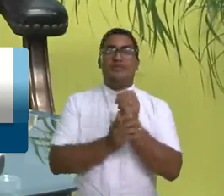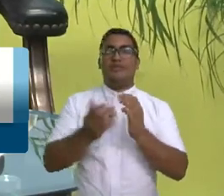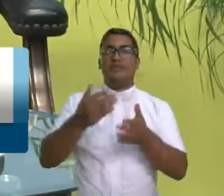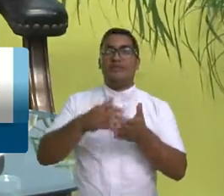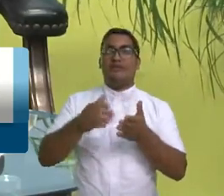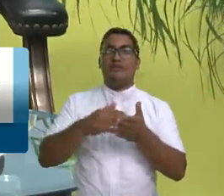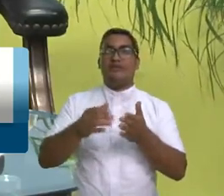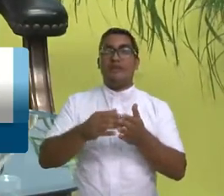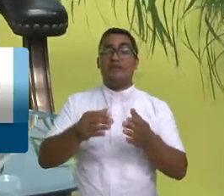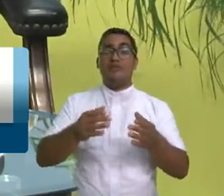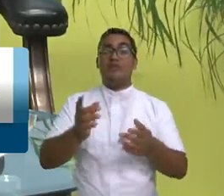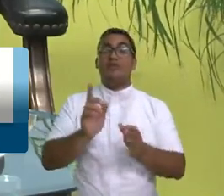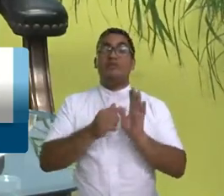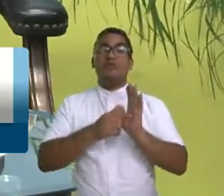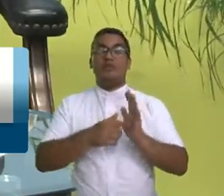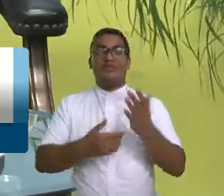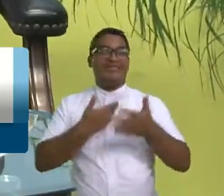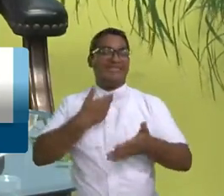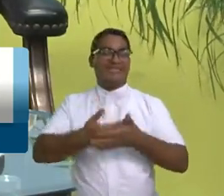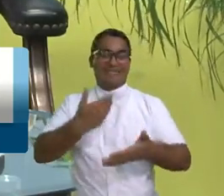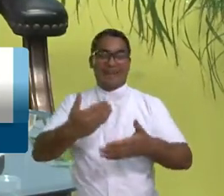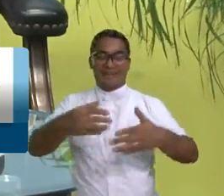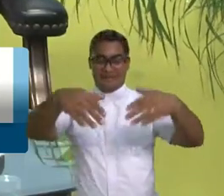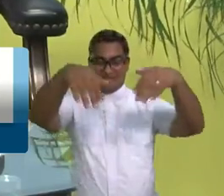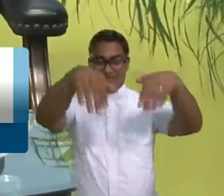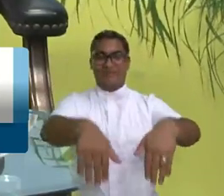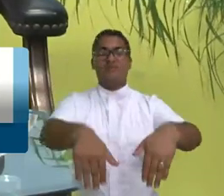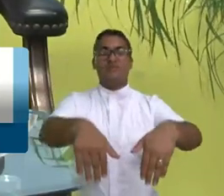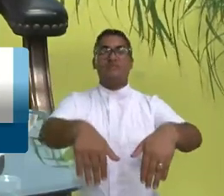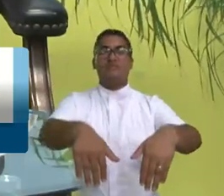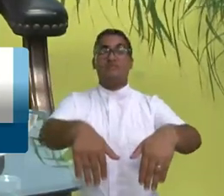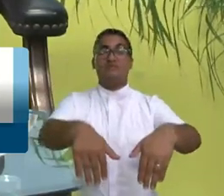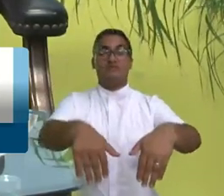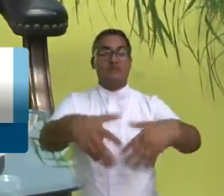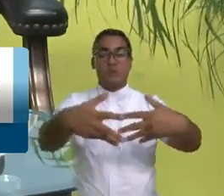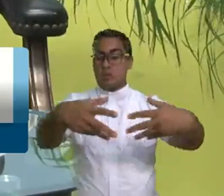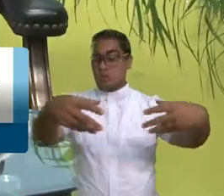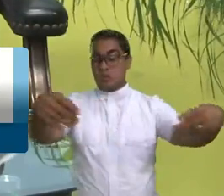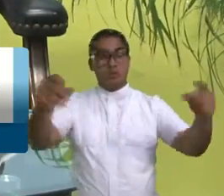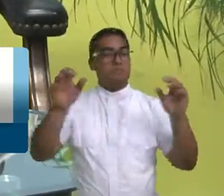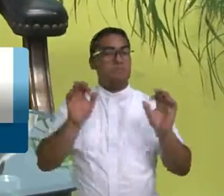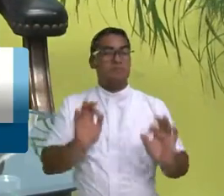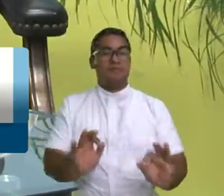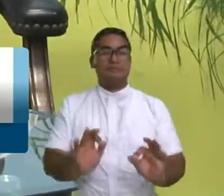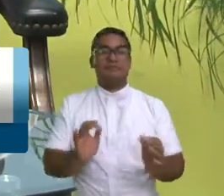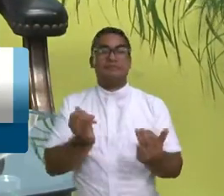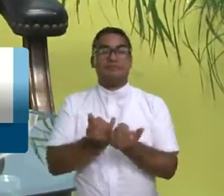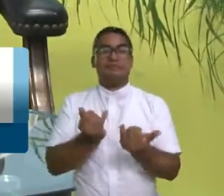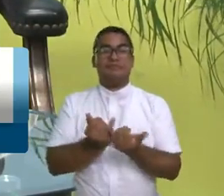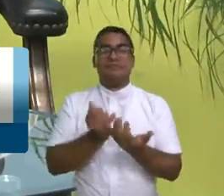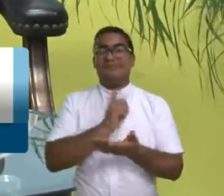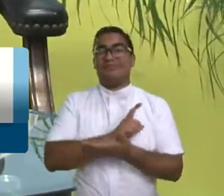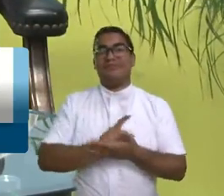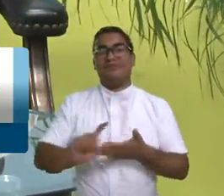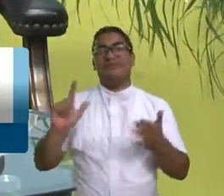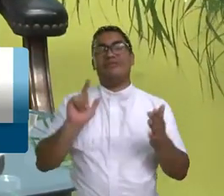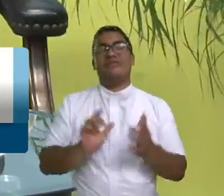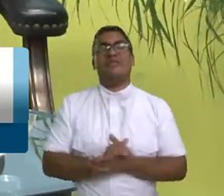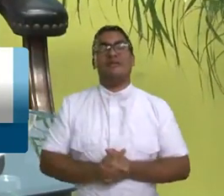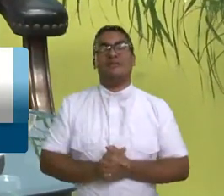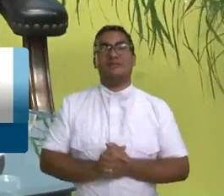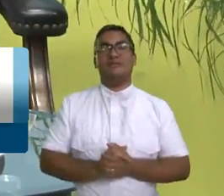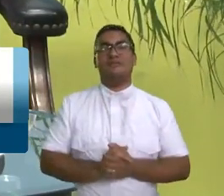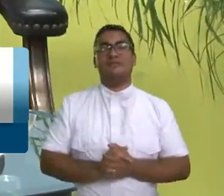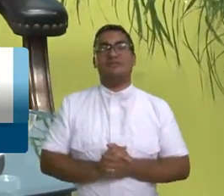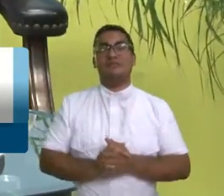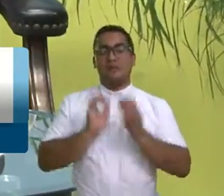son equipos que tienen sensores que nos secan a base de calor las manos. Sí. Entonces ya tenemos nuestras manos higiénicas, ¿verdad? Pero lo